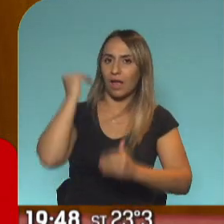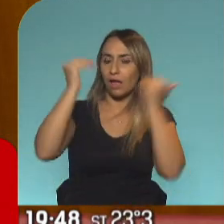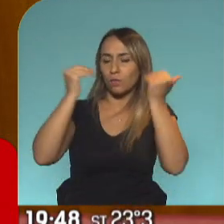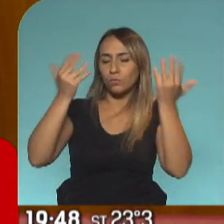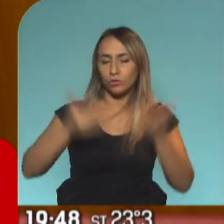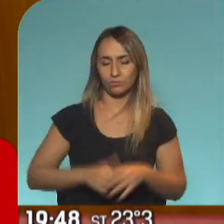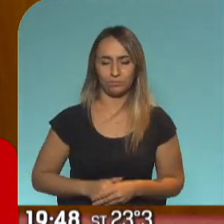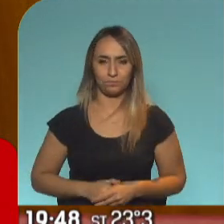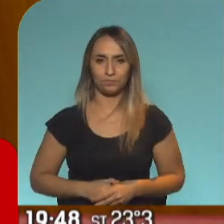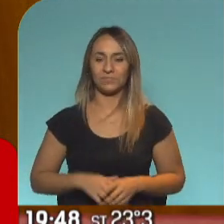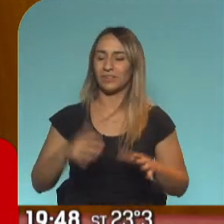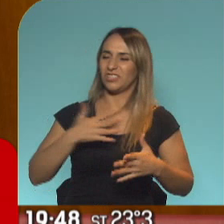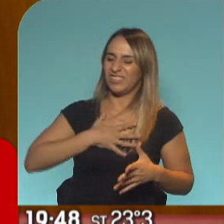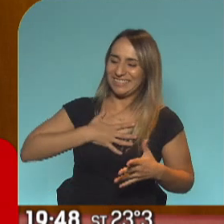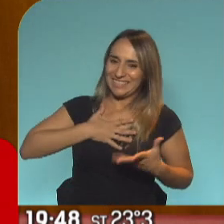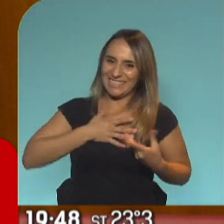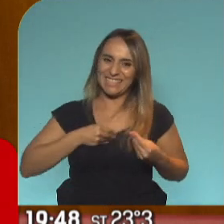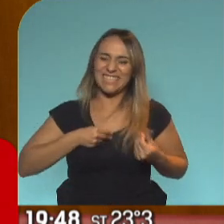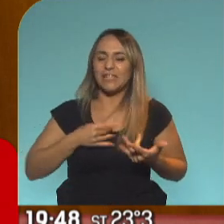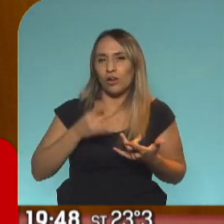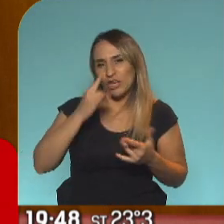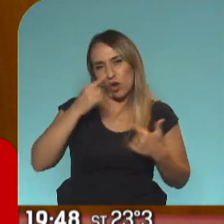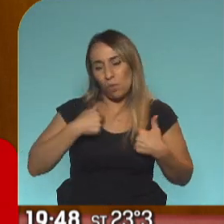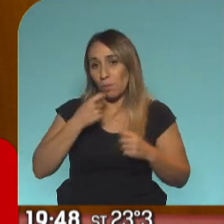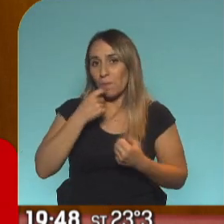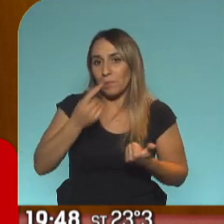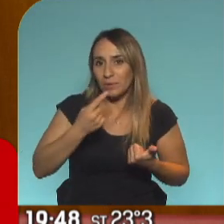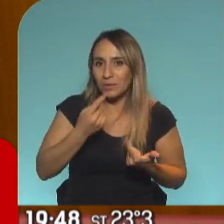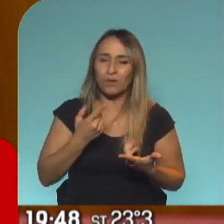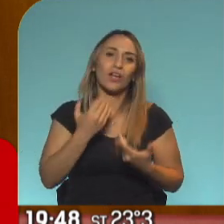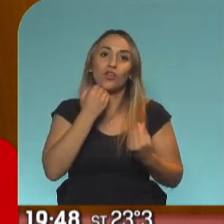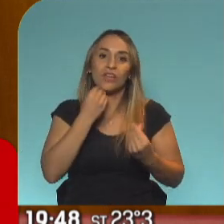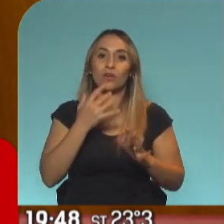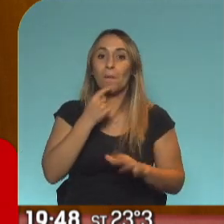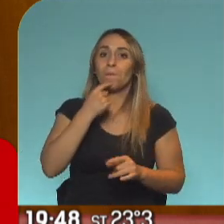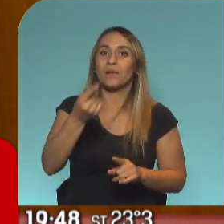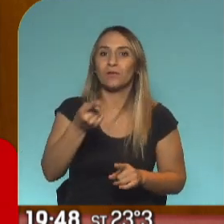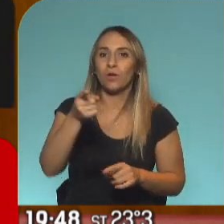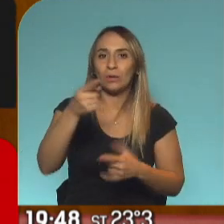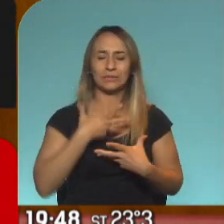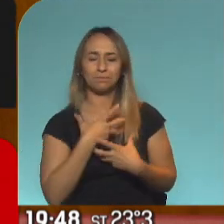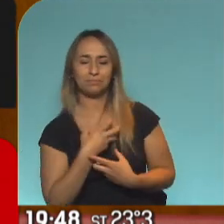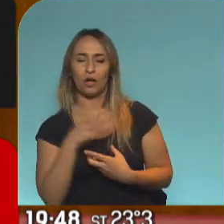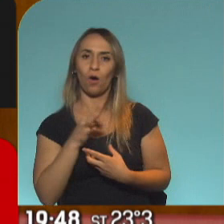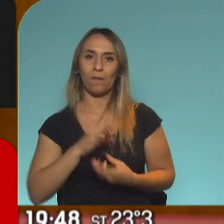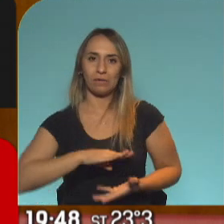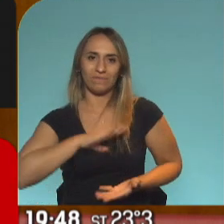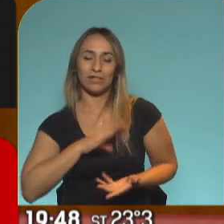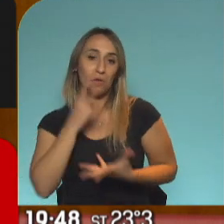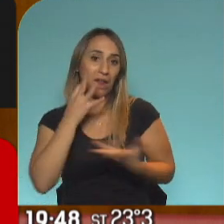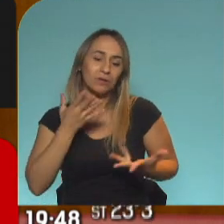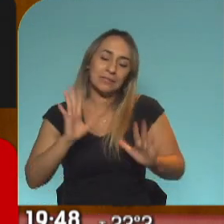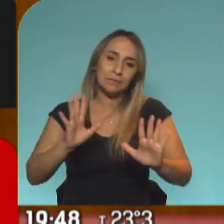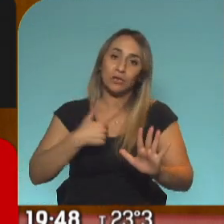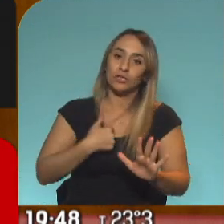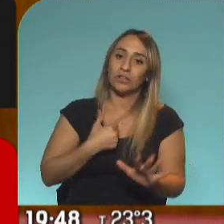Cuando te hacemos preguntas siento alguna incomodidad por no saber cómo te puede afectar lo que nosotros te preguntemos, pero a la vez entiendo